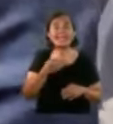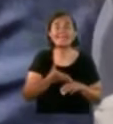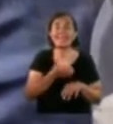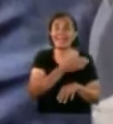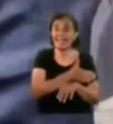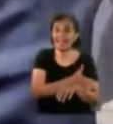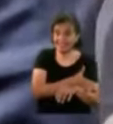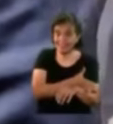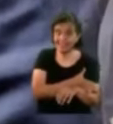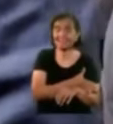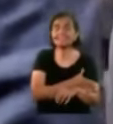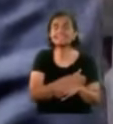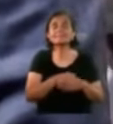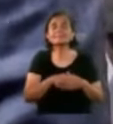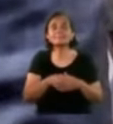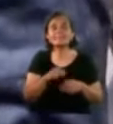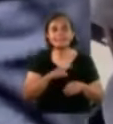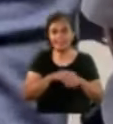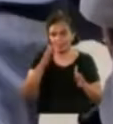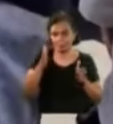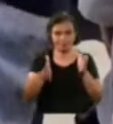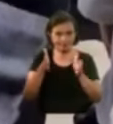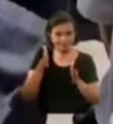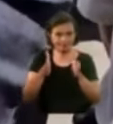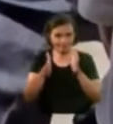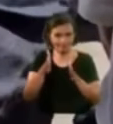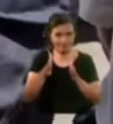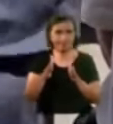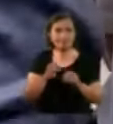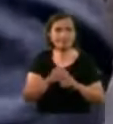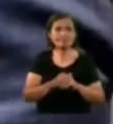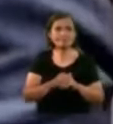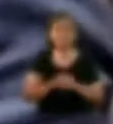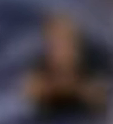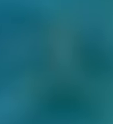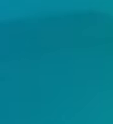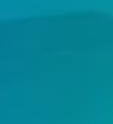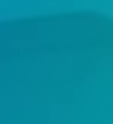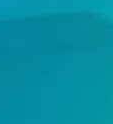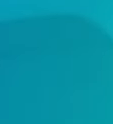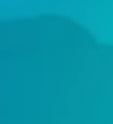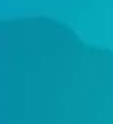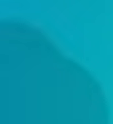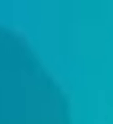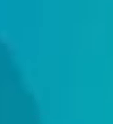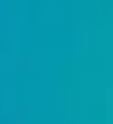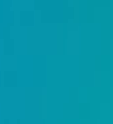la actividad turística de Semana Santa, vamos a retirar los New Jersey móviles, ¿no?